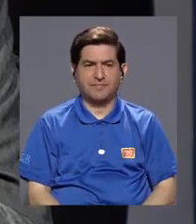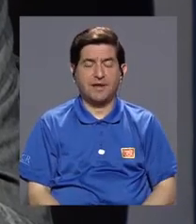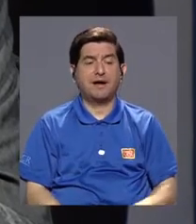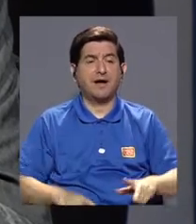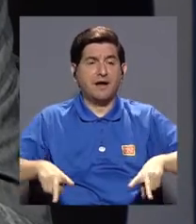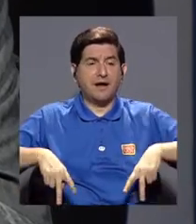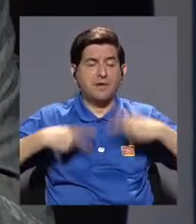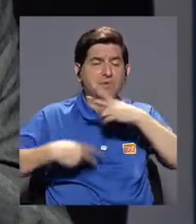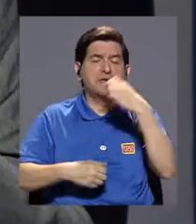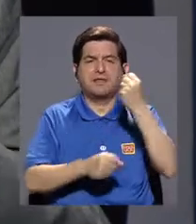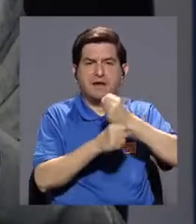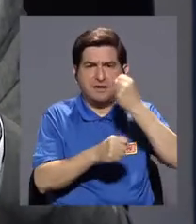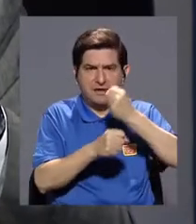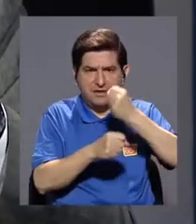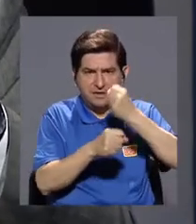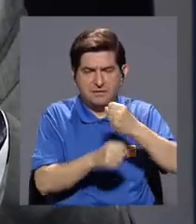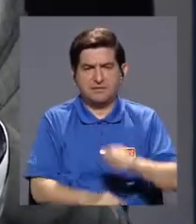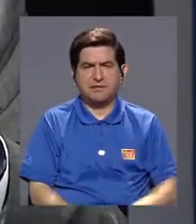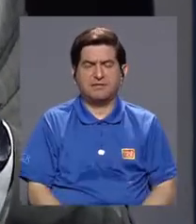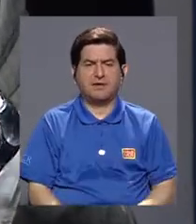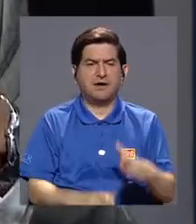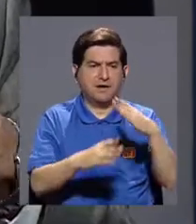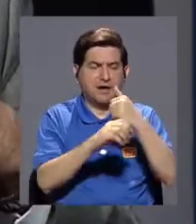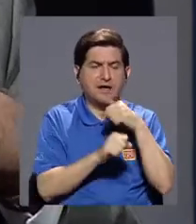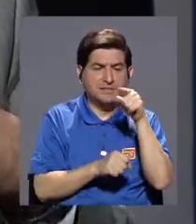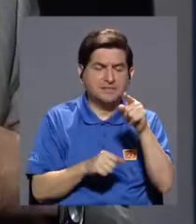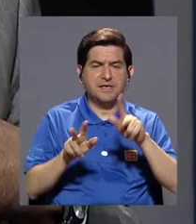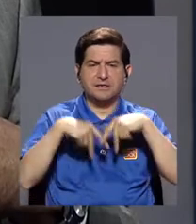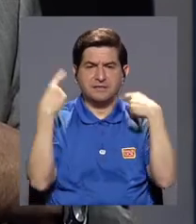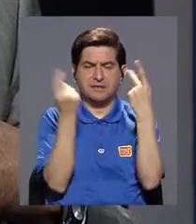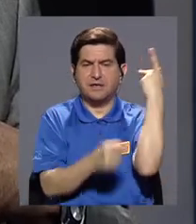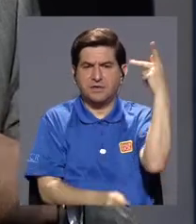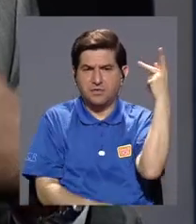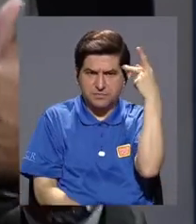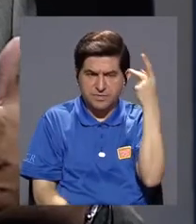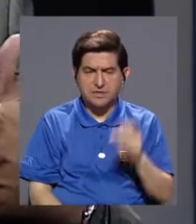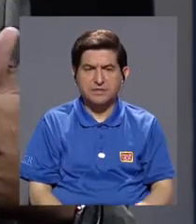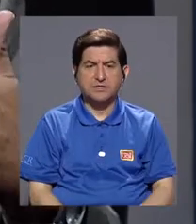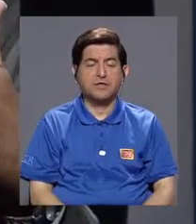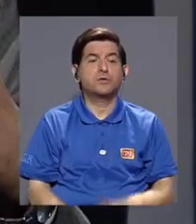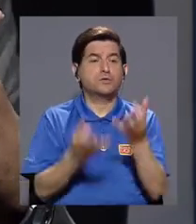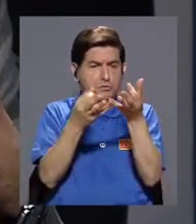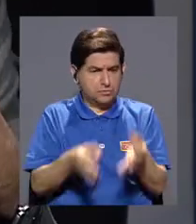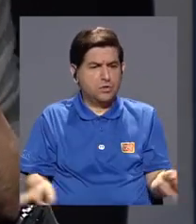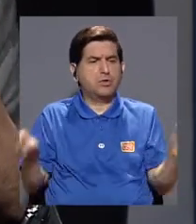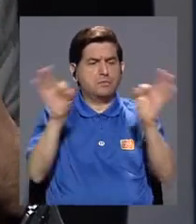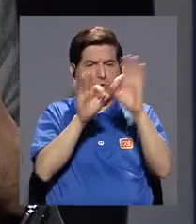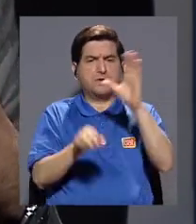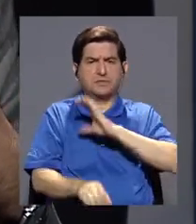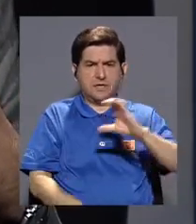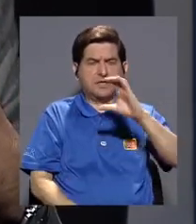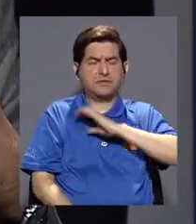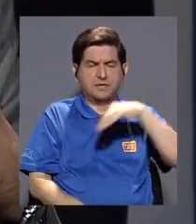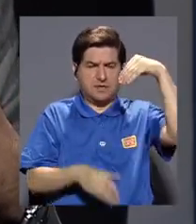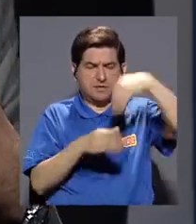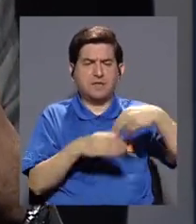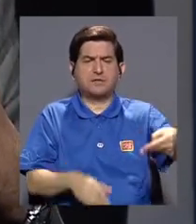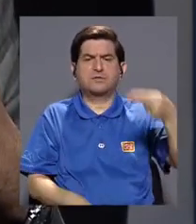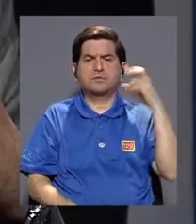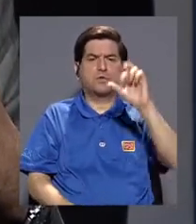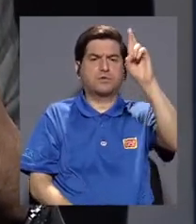a la vida y obra que hizo de esos partidos políticos partidos importantes en la historia de Costa